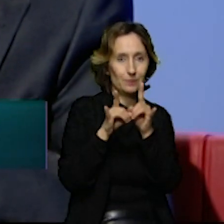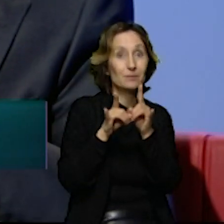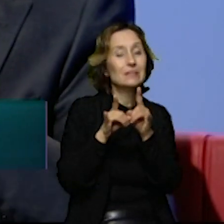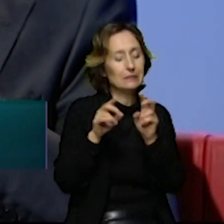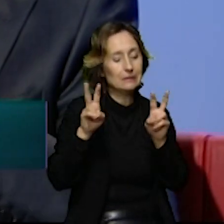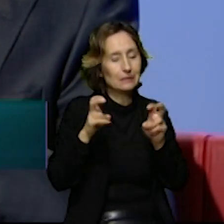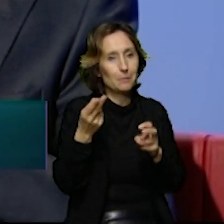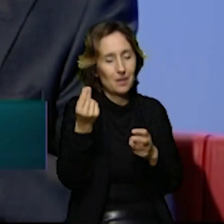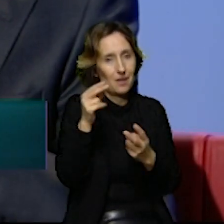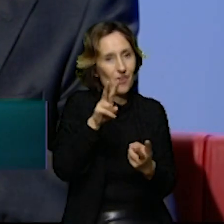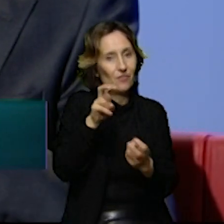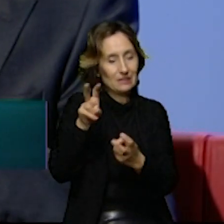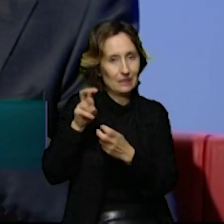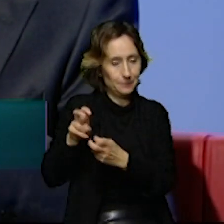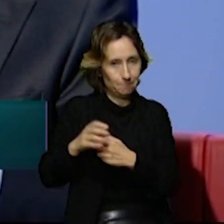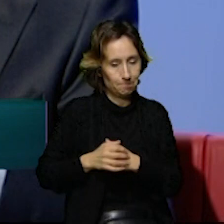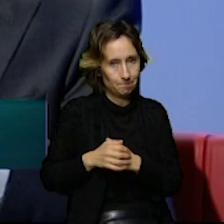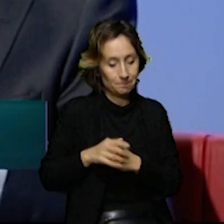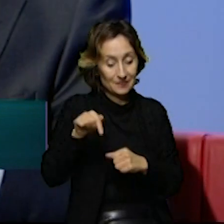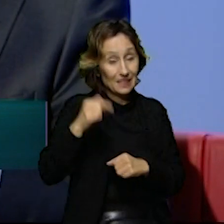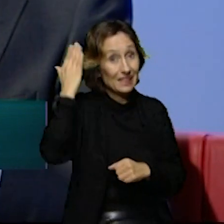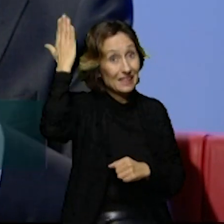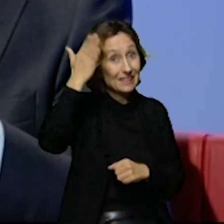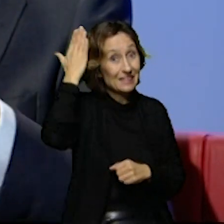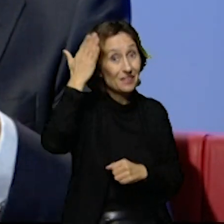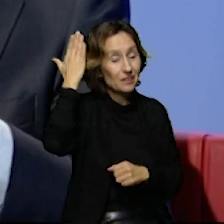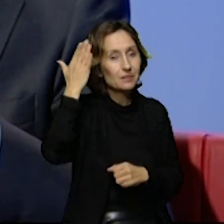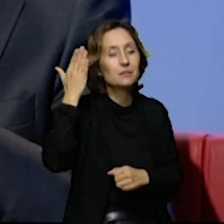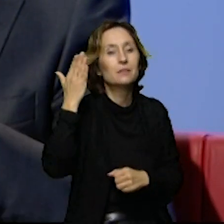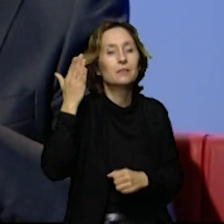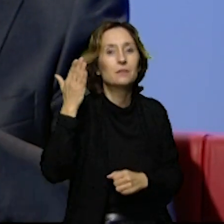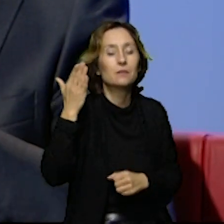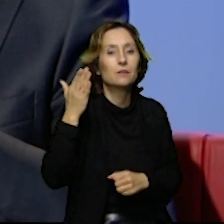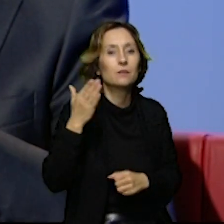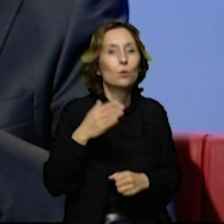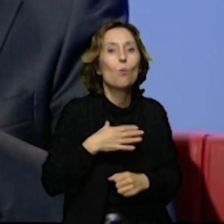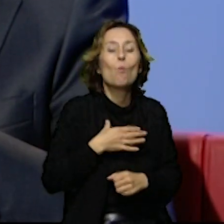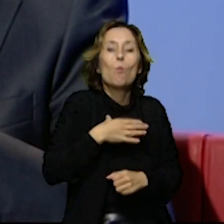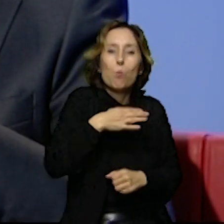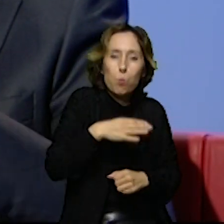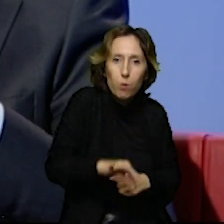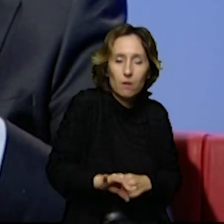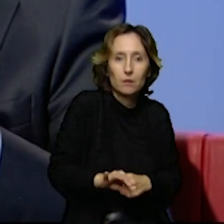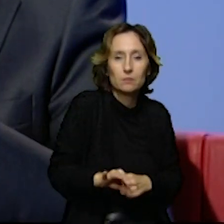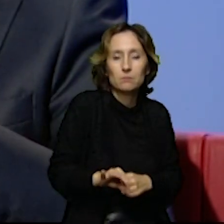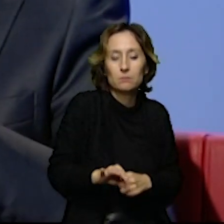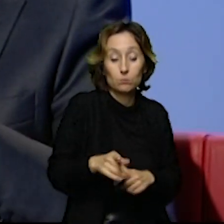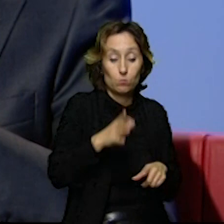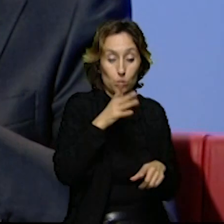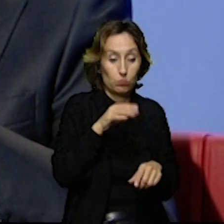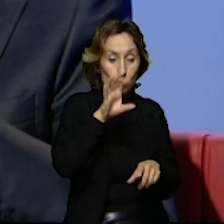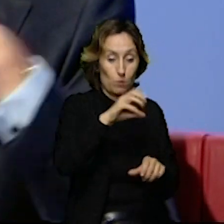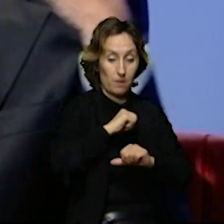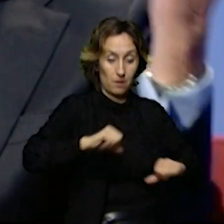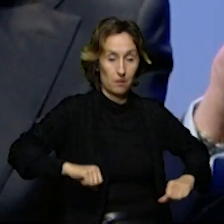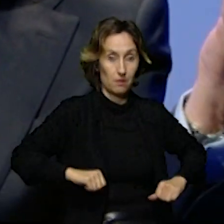fiscalidad, entonces, ¿no? De manera que Navarra tiene muchas posibilidades de poder hacer como comunidad, ser